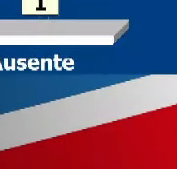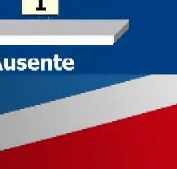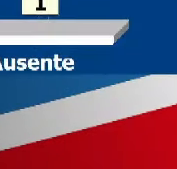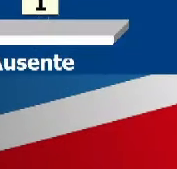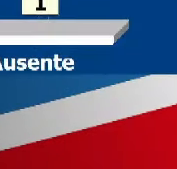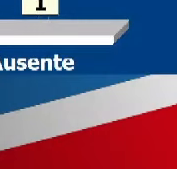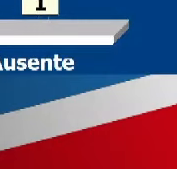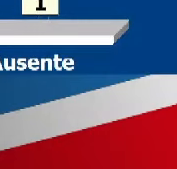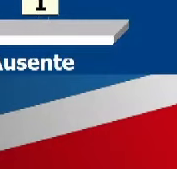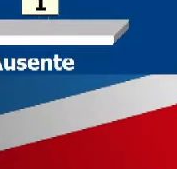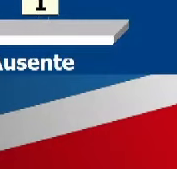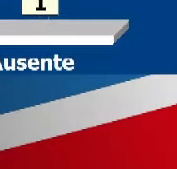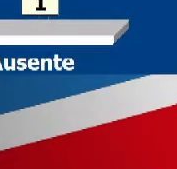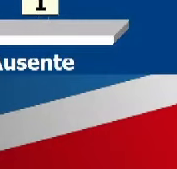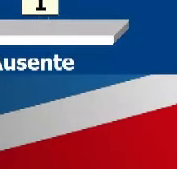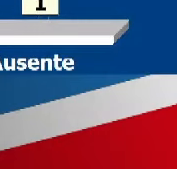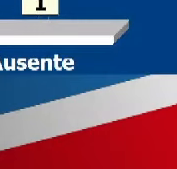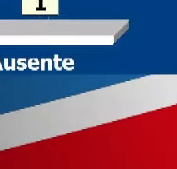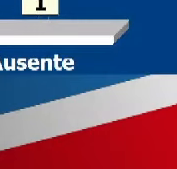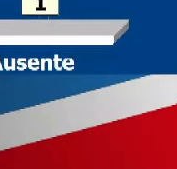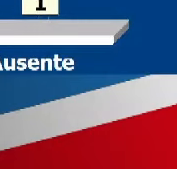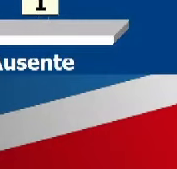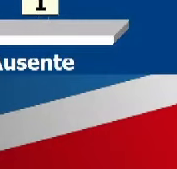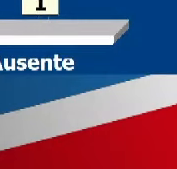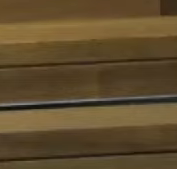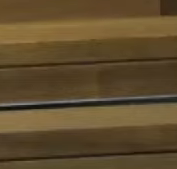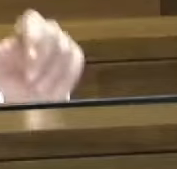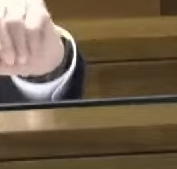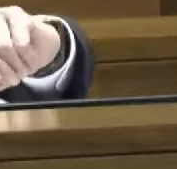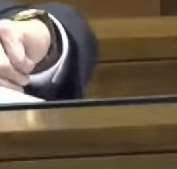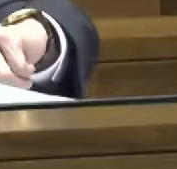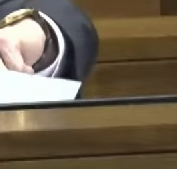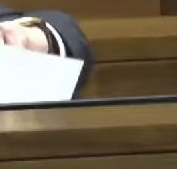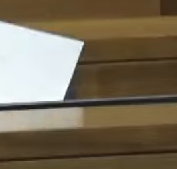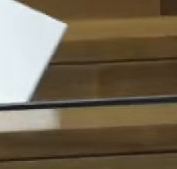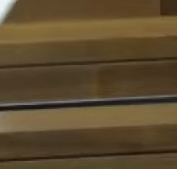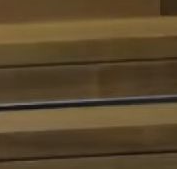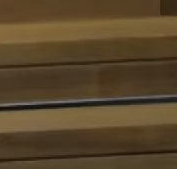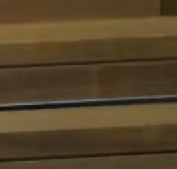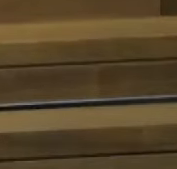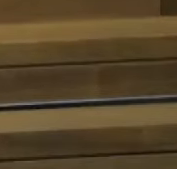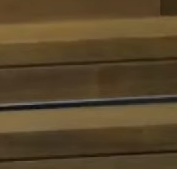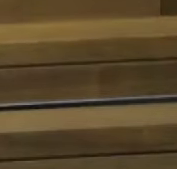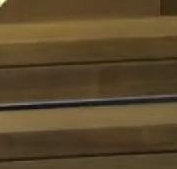38 en contra. Rechazada, abrir puertas.